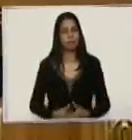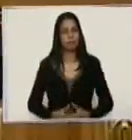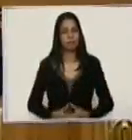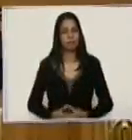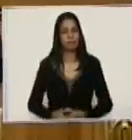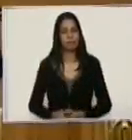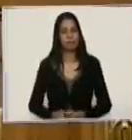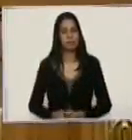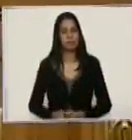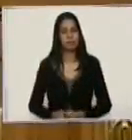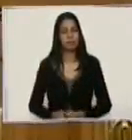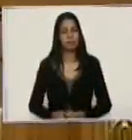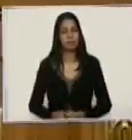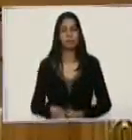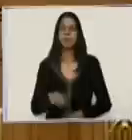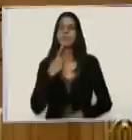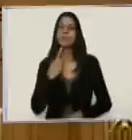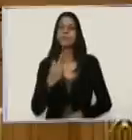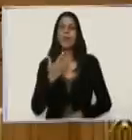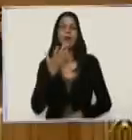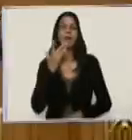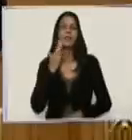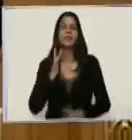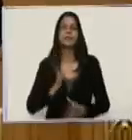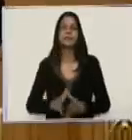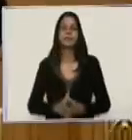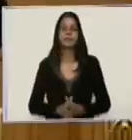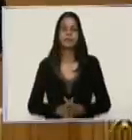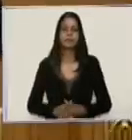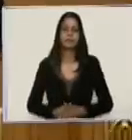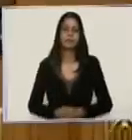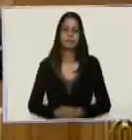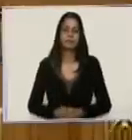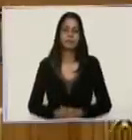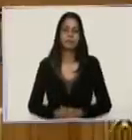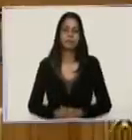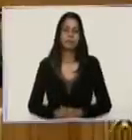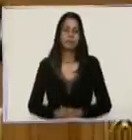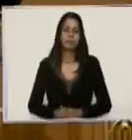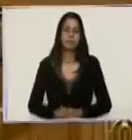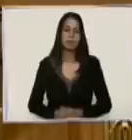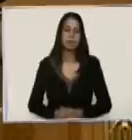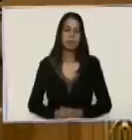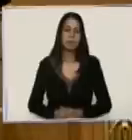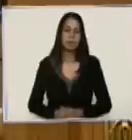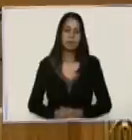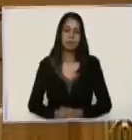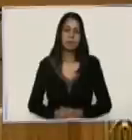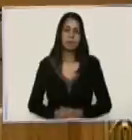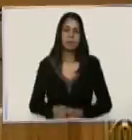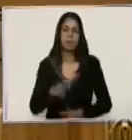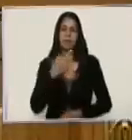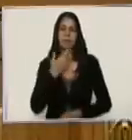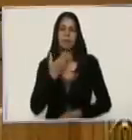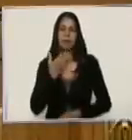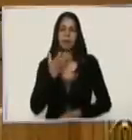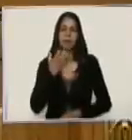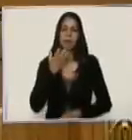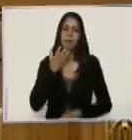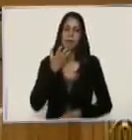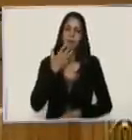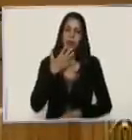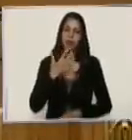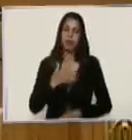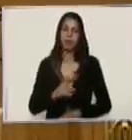Él dice que si no se puede seguir forzando negociaciones con el